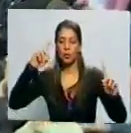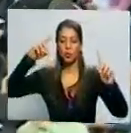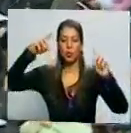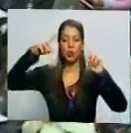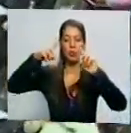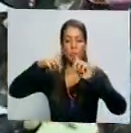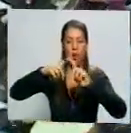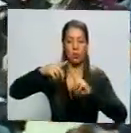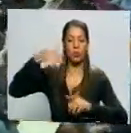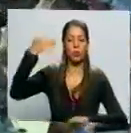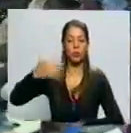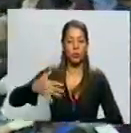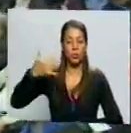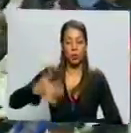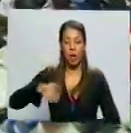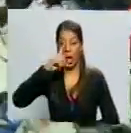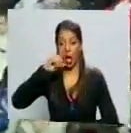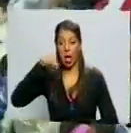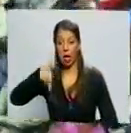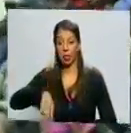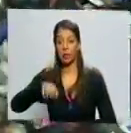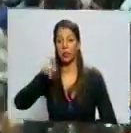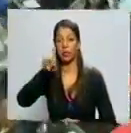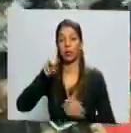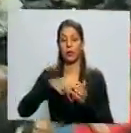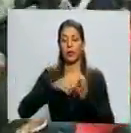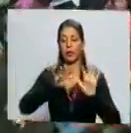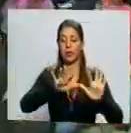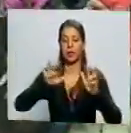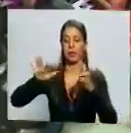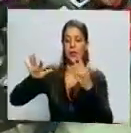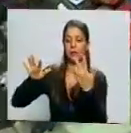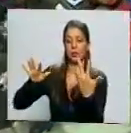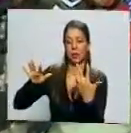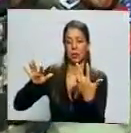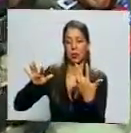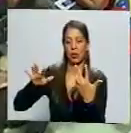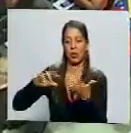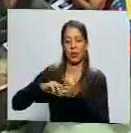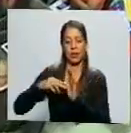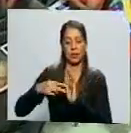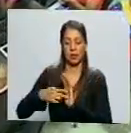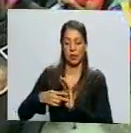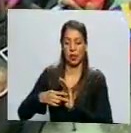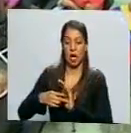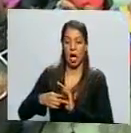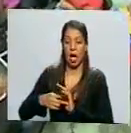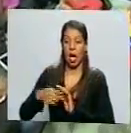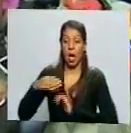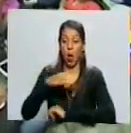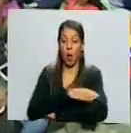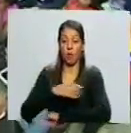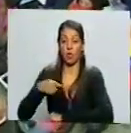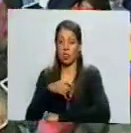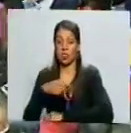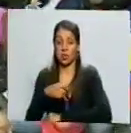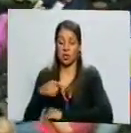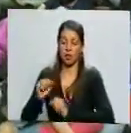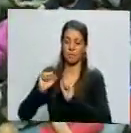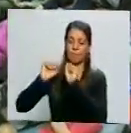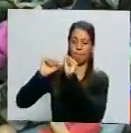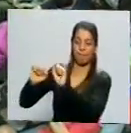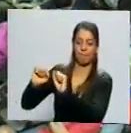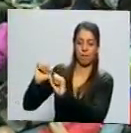asumido este año 2018, de derrotar el boicot a la economía. Que